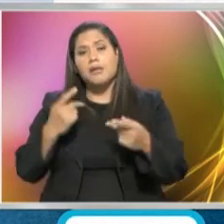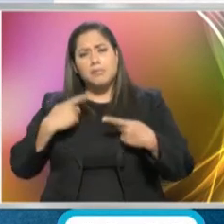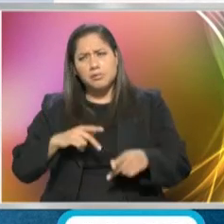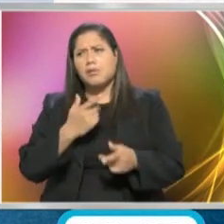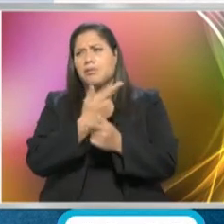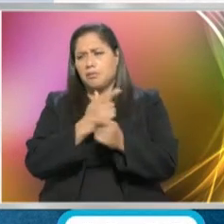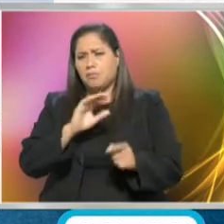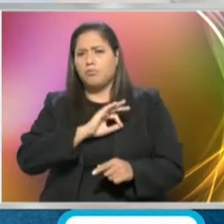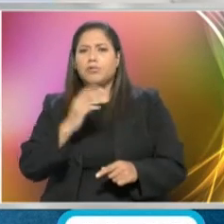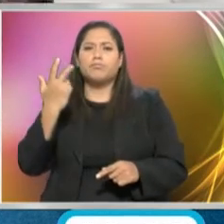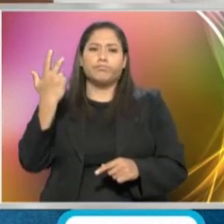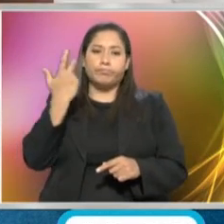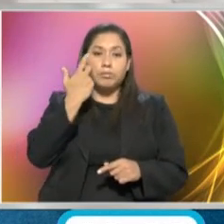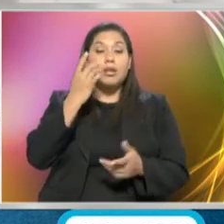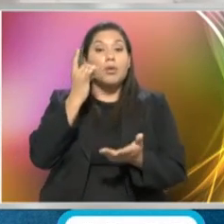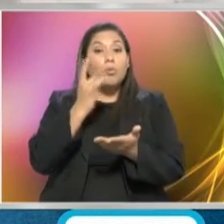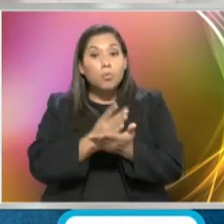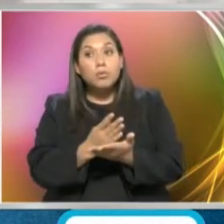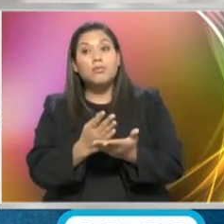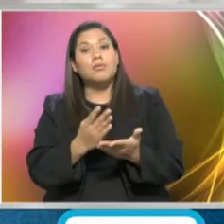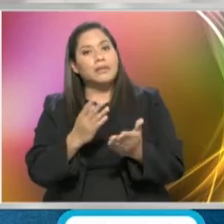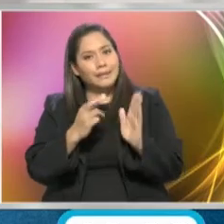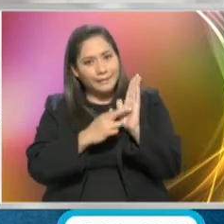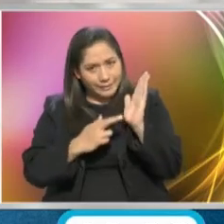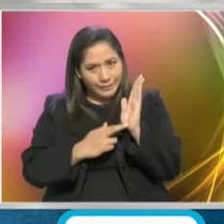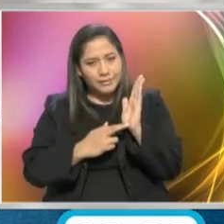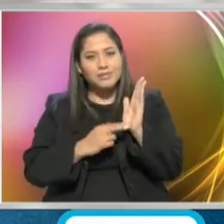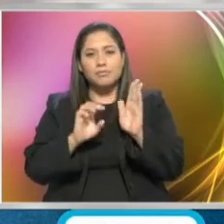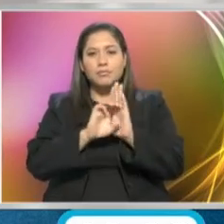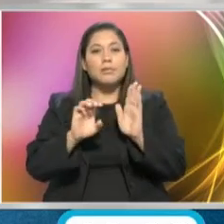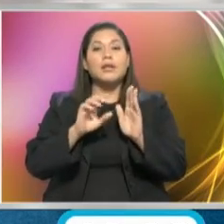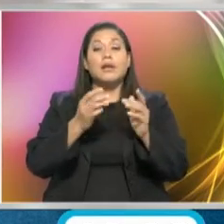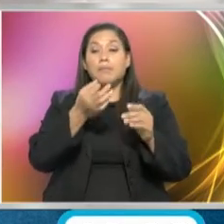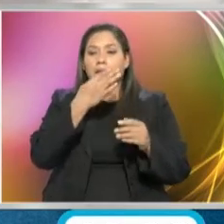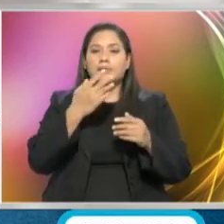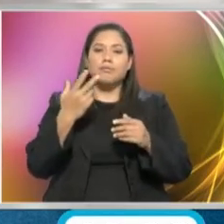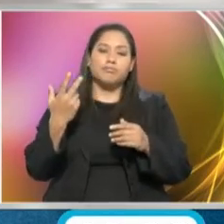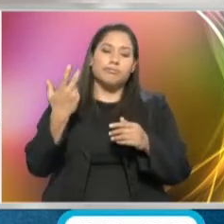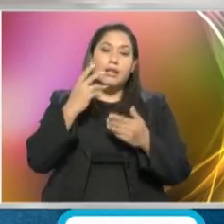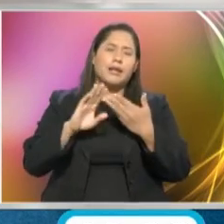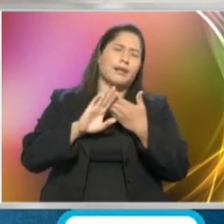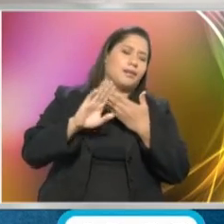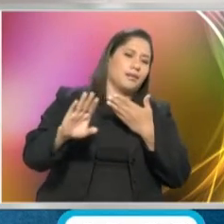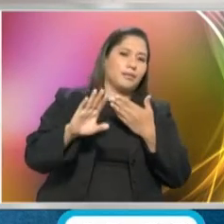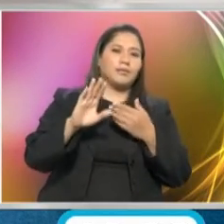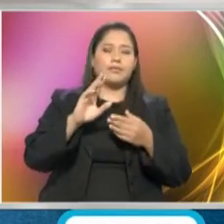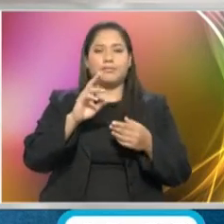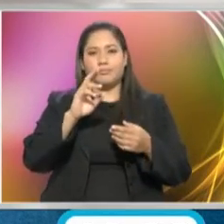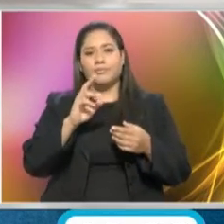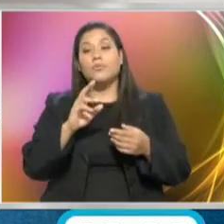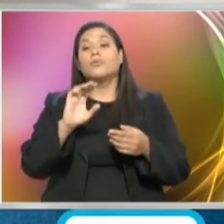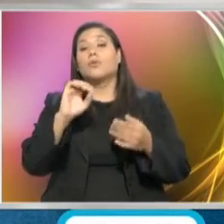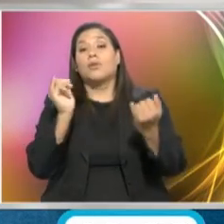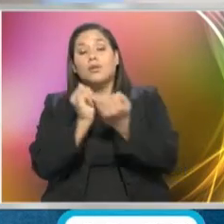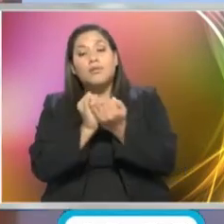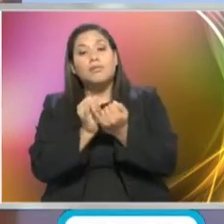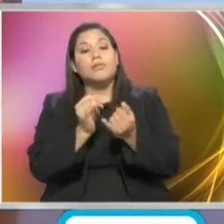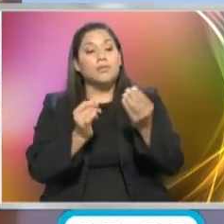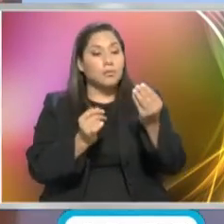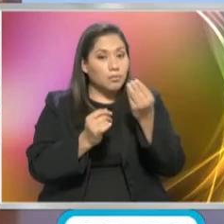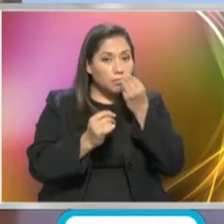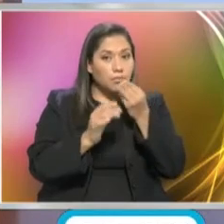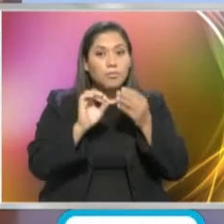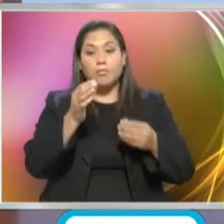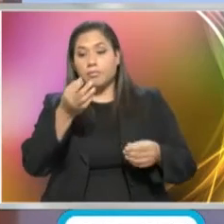aplicar. Únicamente hay ciertas condiciones como la alergia a algunos medicamentos o a algunos medicamentos o alimentos